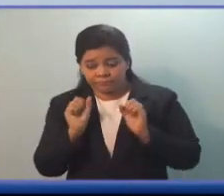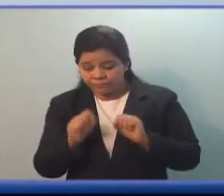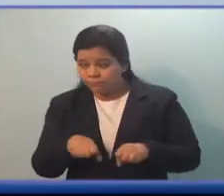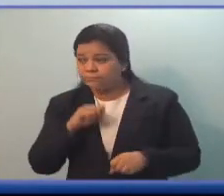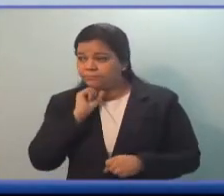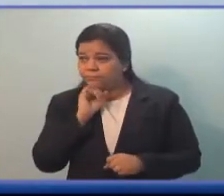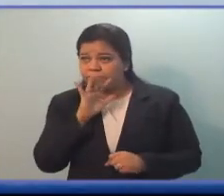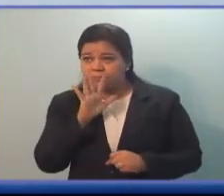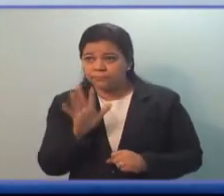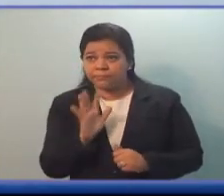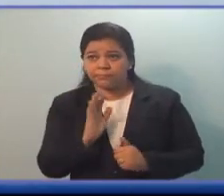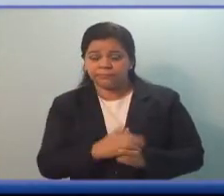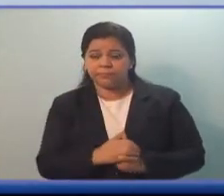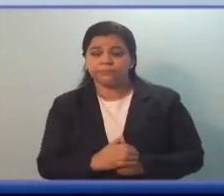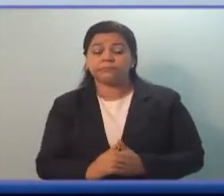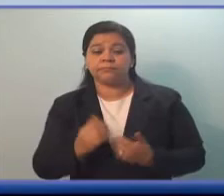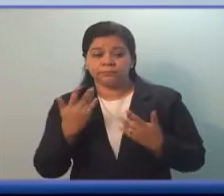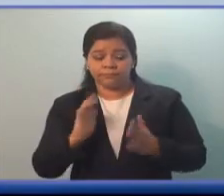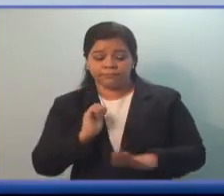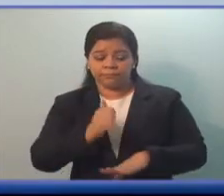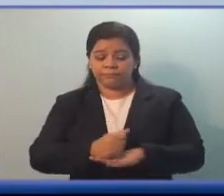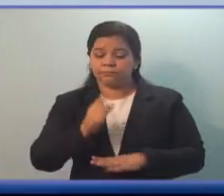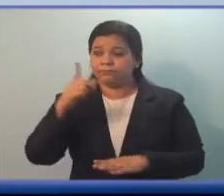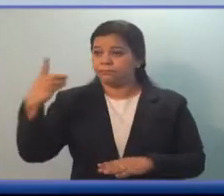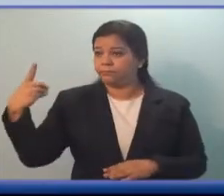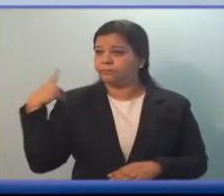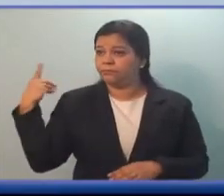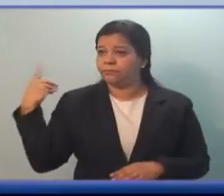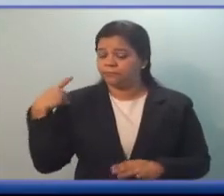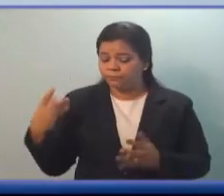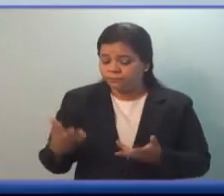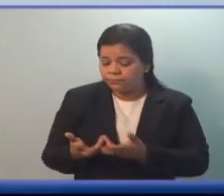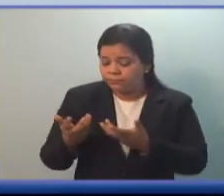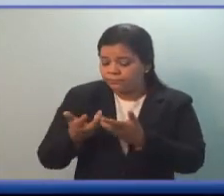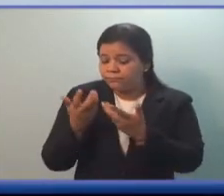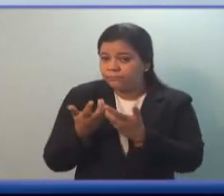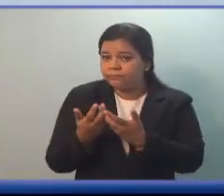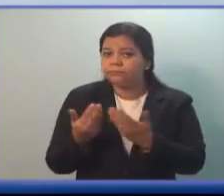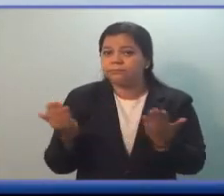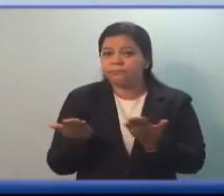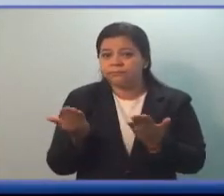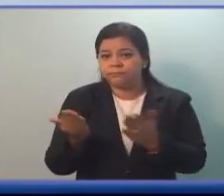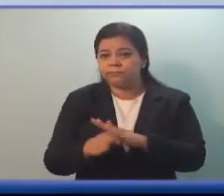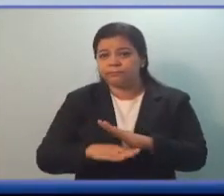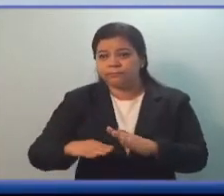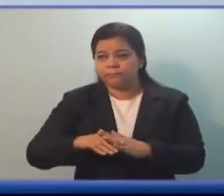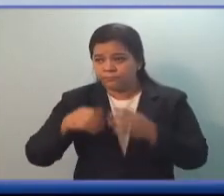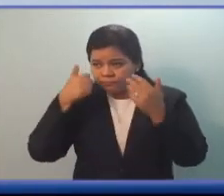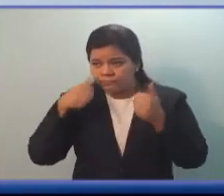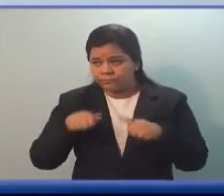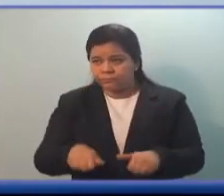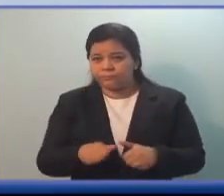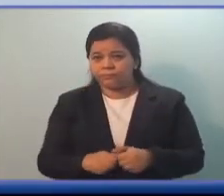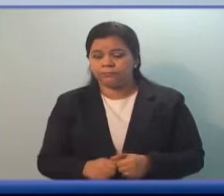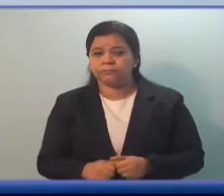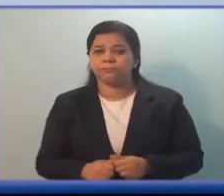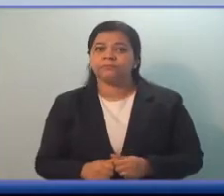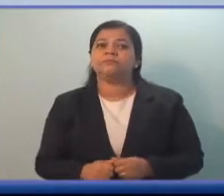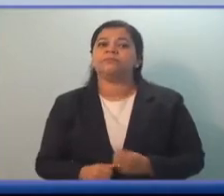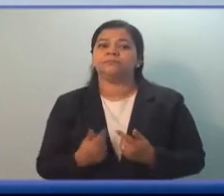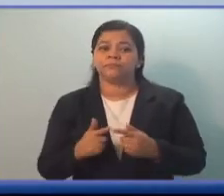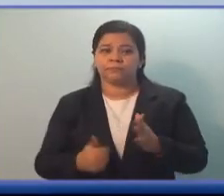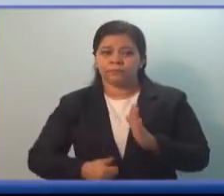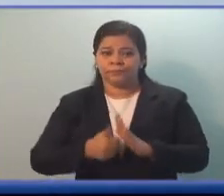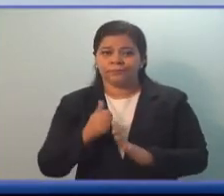tenemos una dirección de investigación judicial que fue creada en base a un acuerdo de Corte Plena, no está en la ley